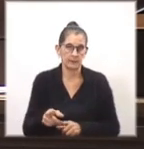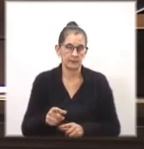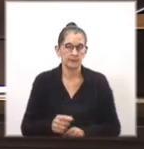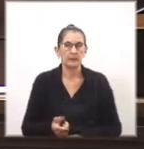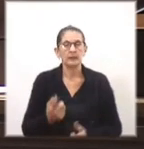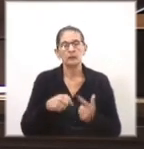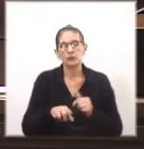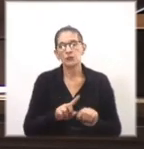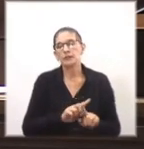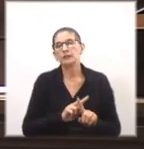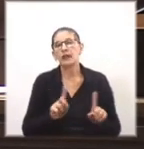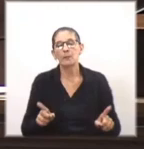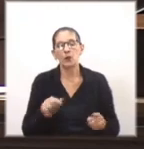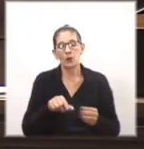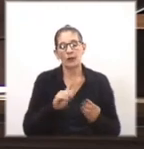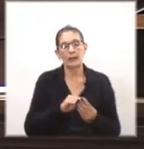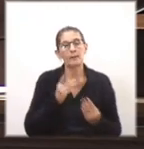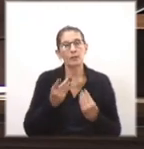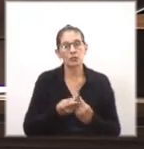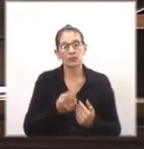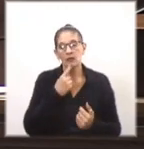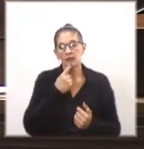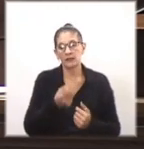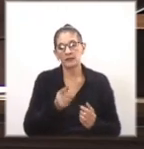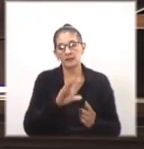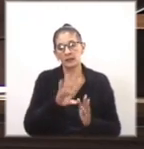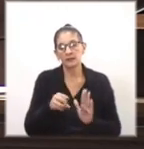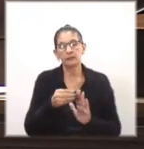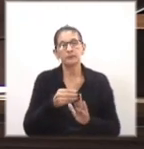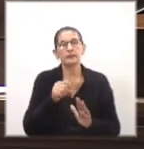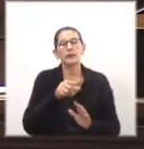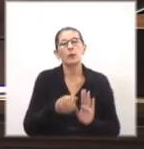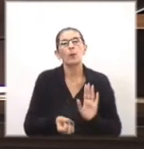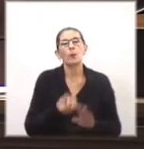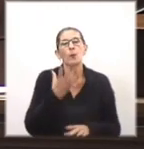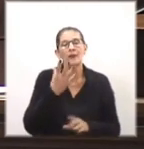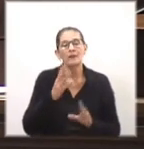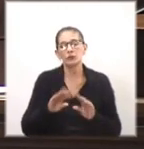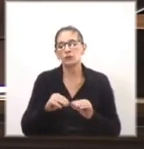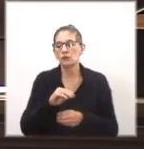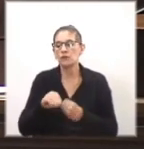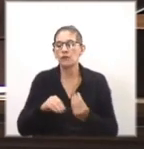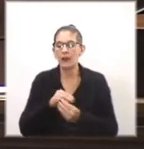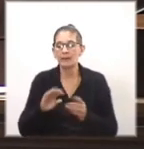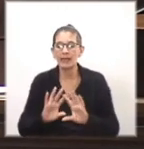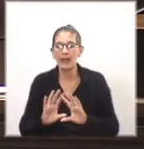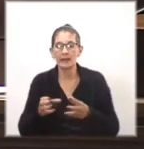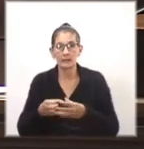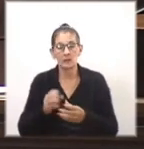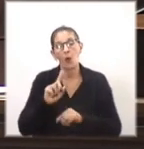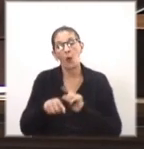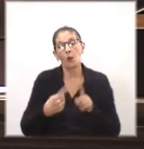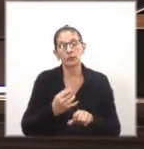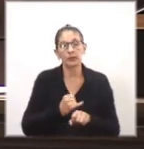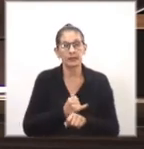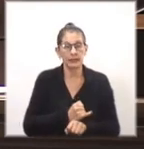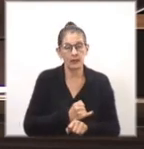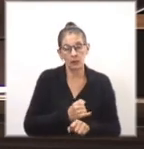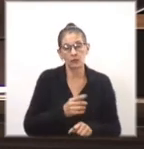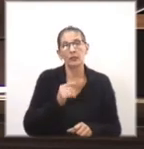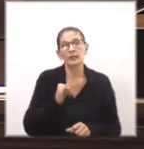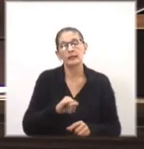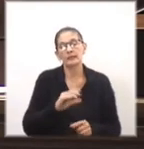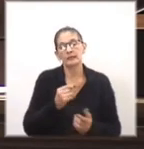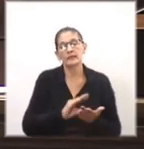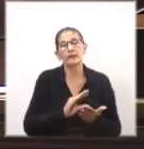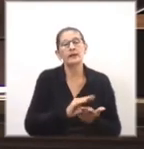Tampoco se trata en este proyecto la reconfiguración de nuevos núcleos familiares, otro riesgo asumido y financiado en la